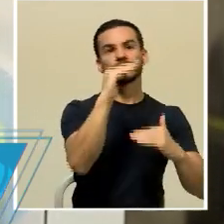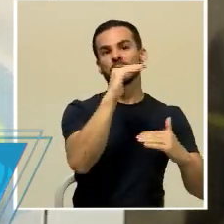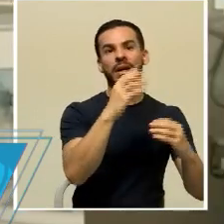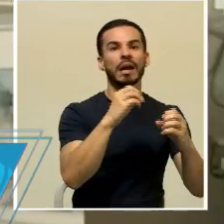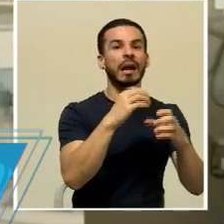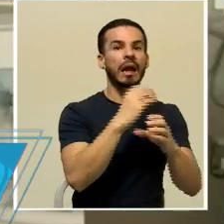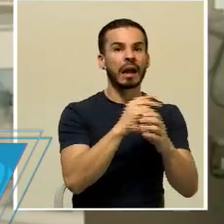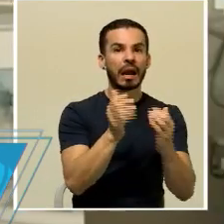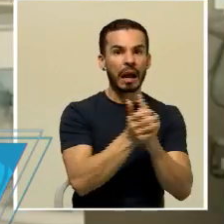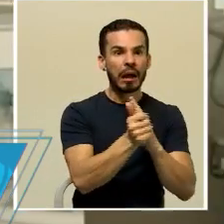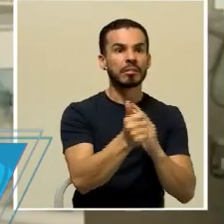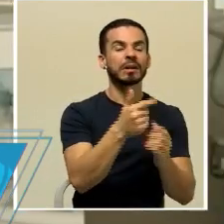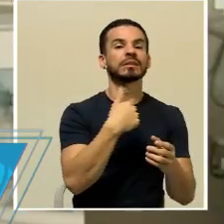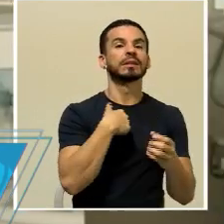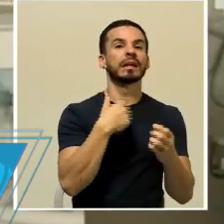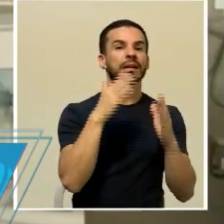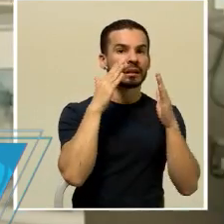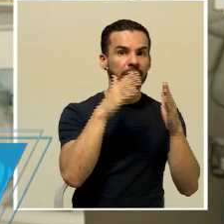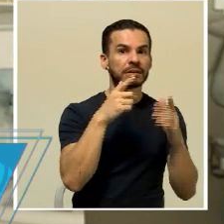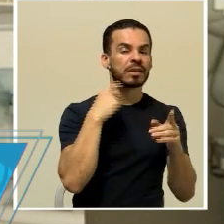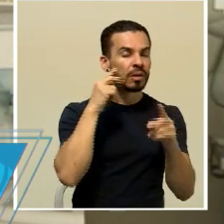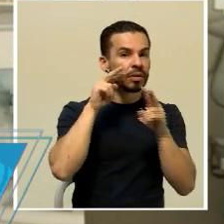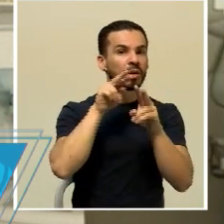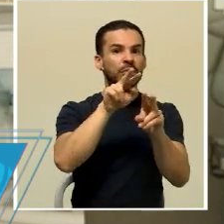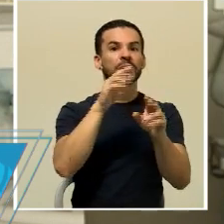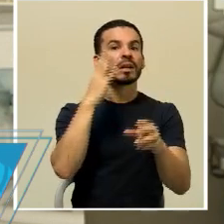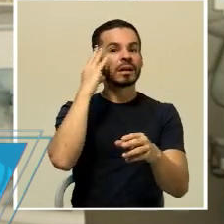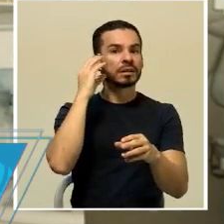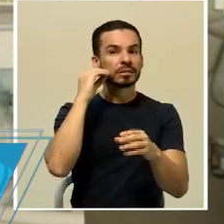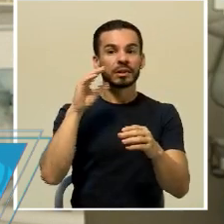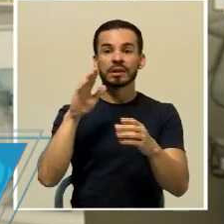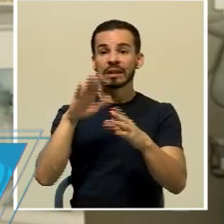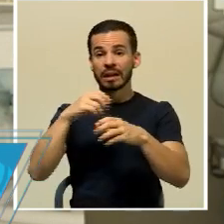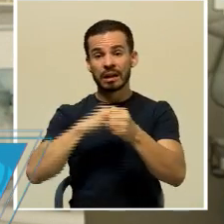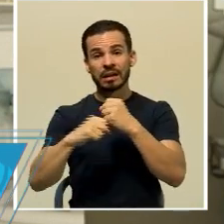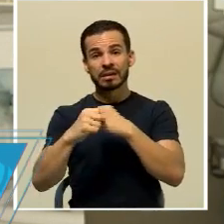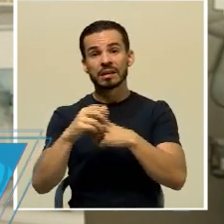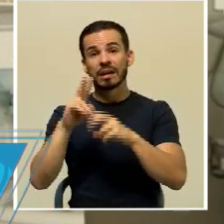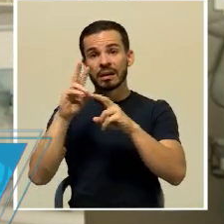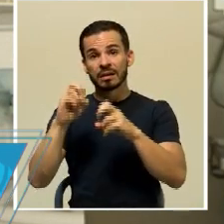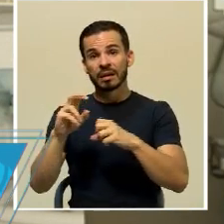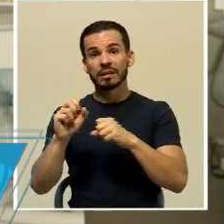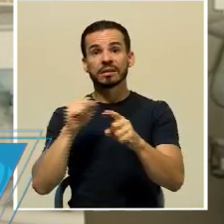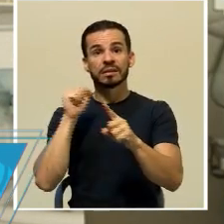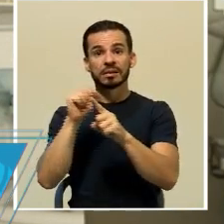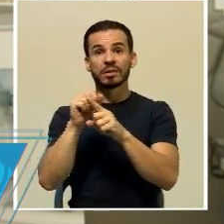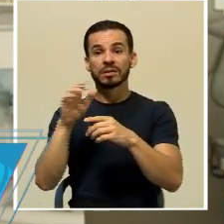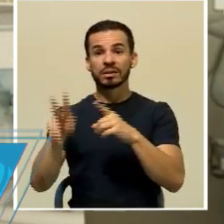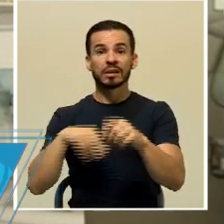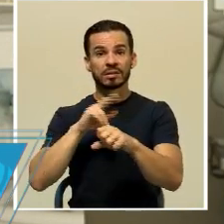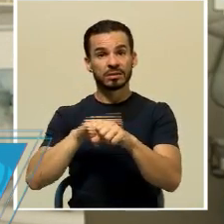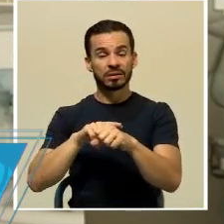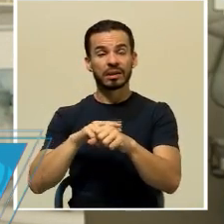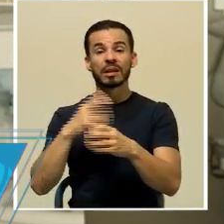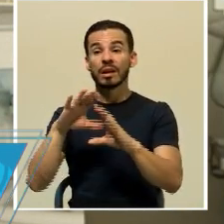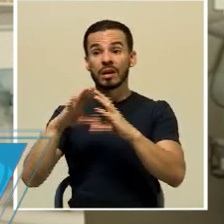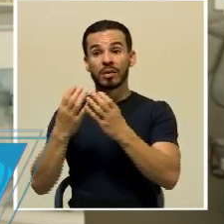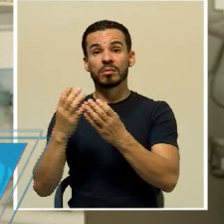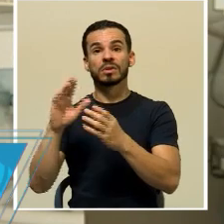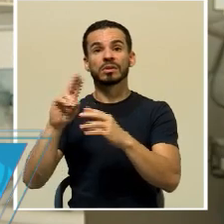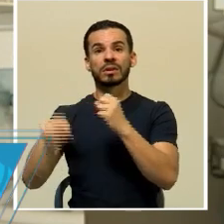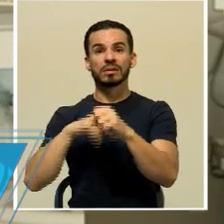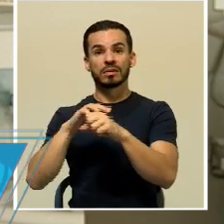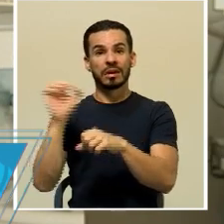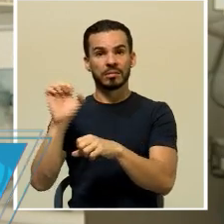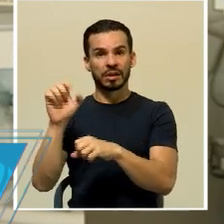capacidad actual de atención, según las proyecciones de los expertos de la Sala de Análisis de Atención de Situación Nacional de la Comisión